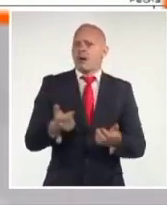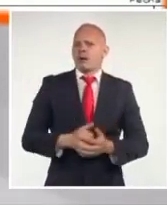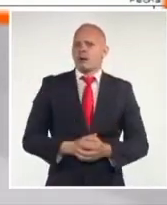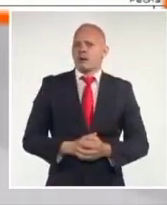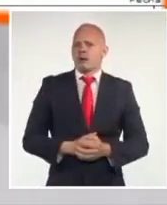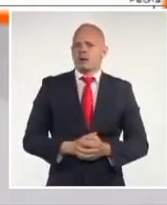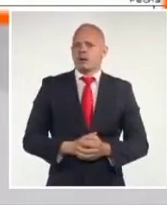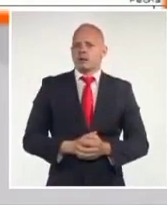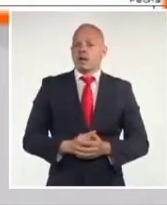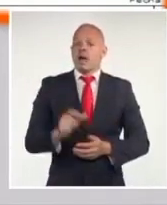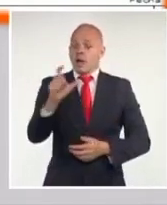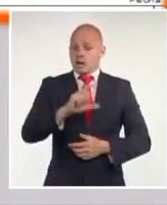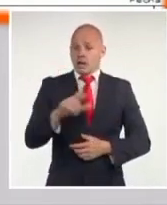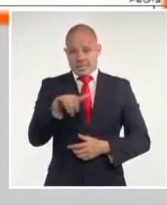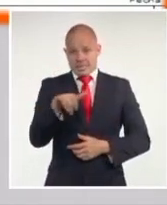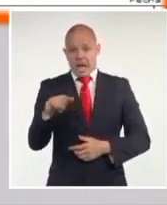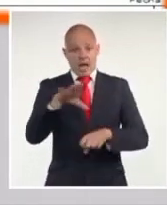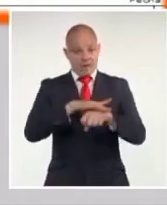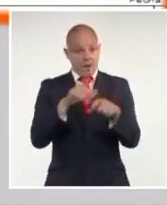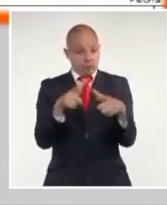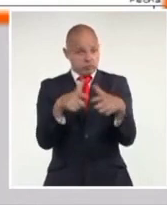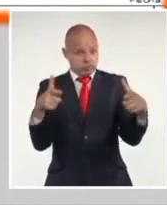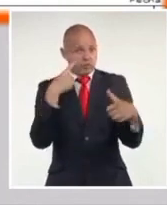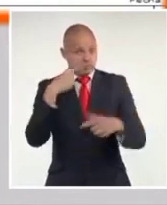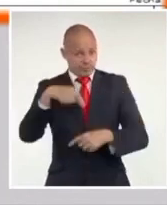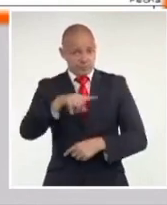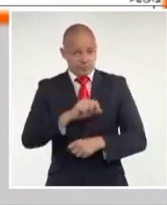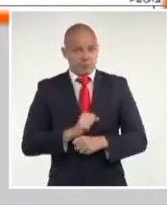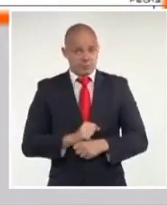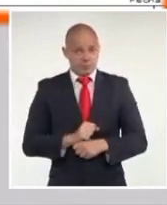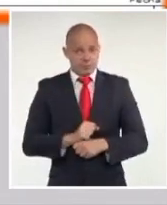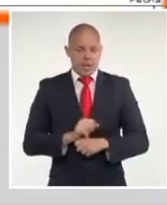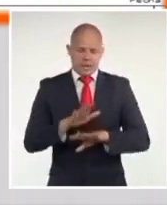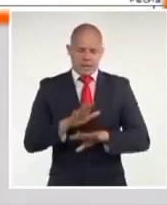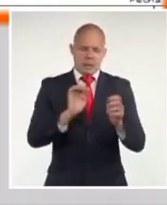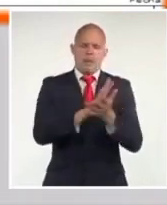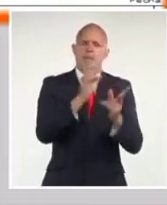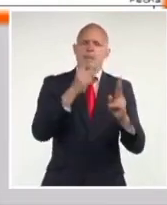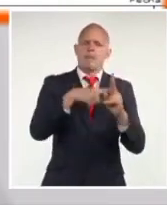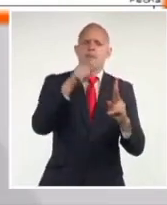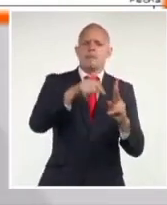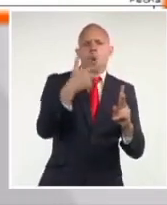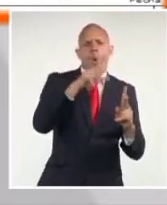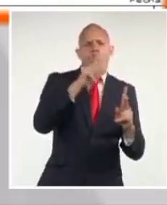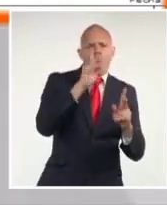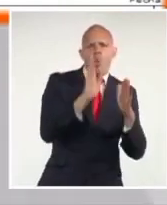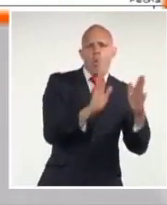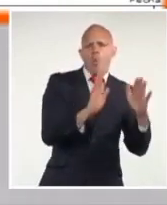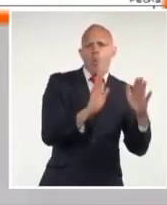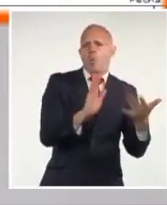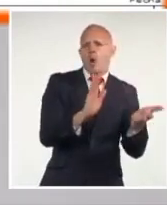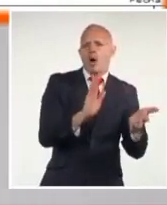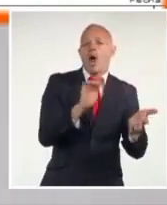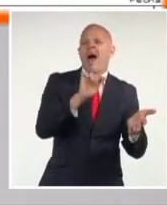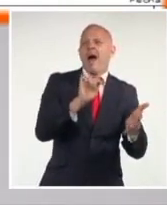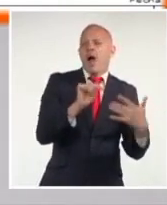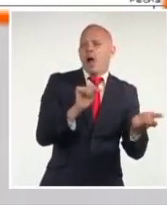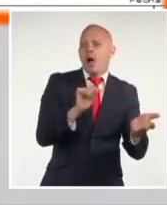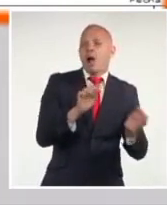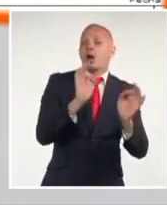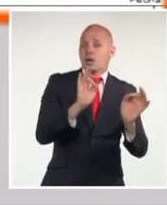una situación también seria, compleja. En mayo y junio es beta lo que estamos encontrando en